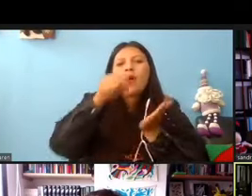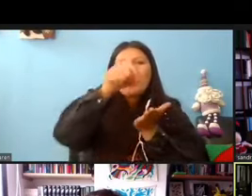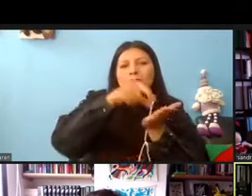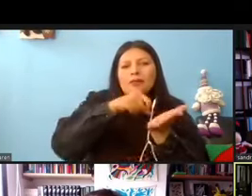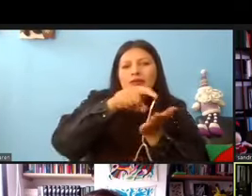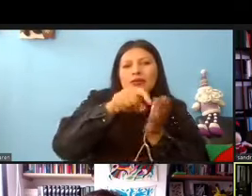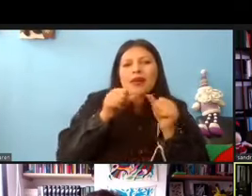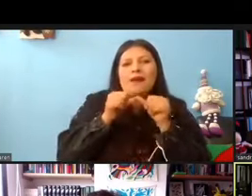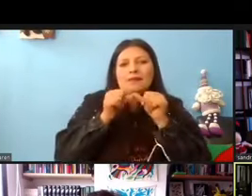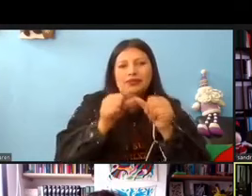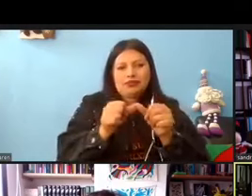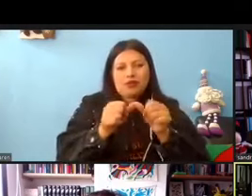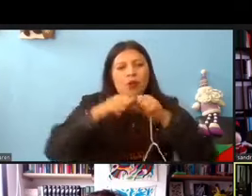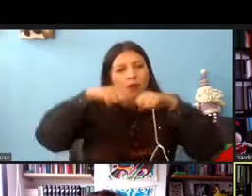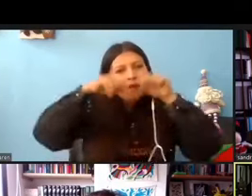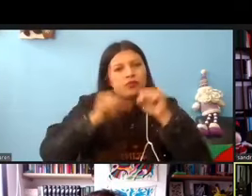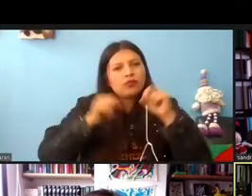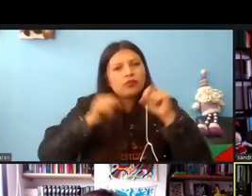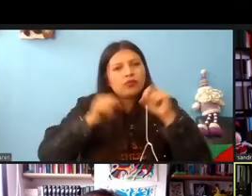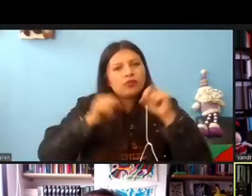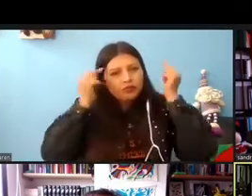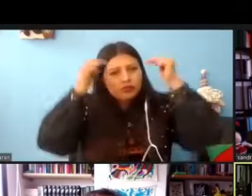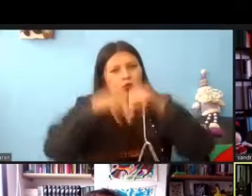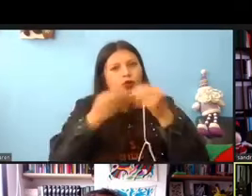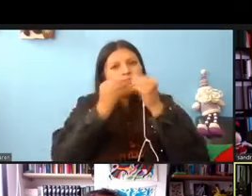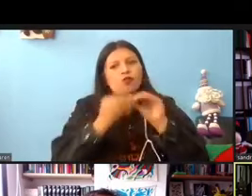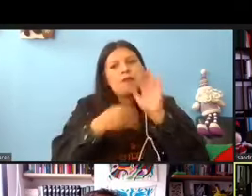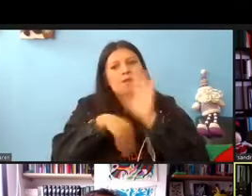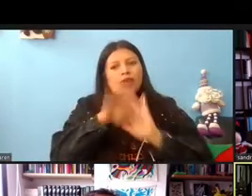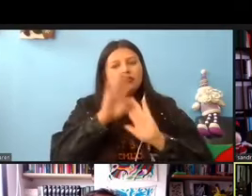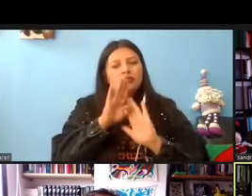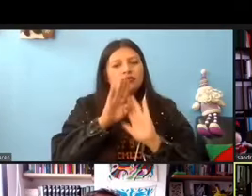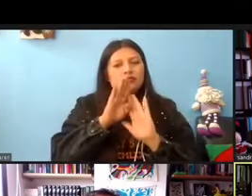permanente, vamos, que nos podamos encontrar de manera